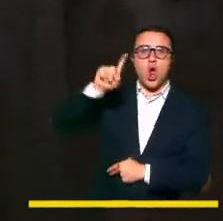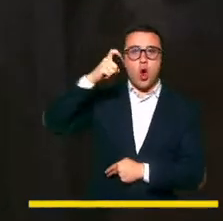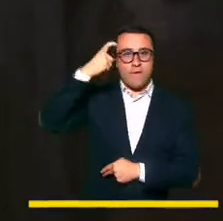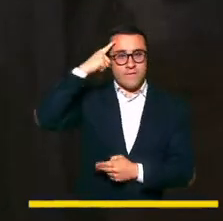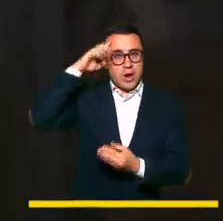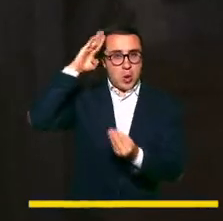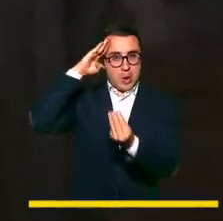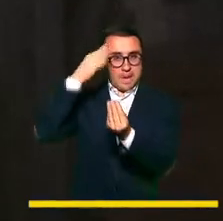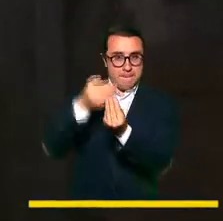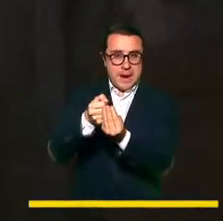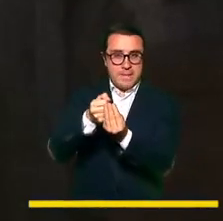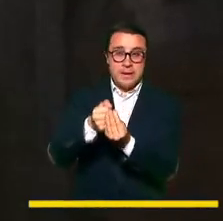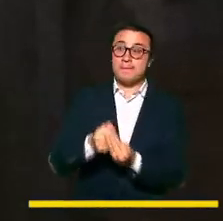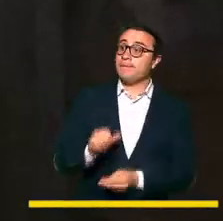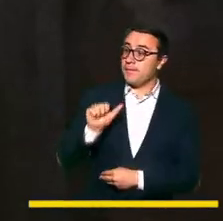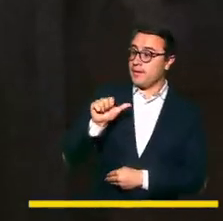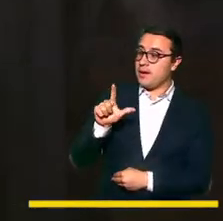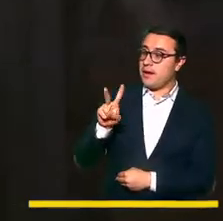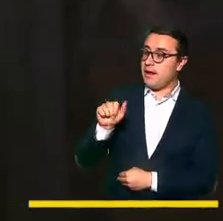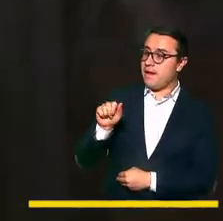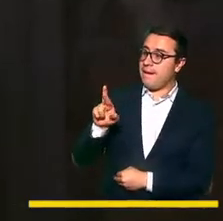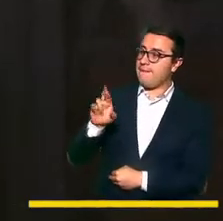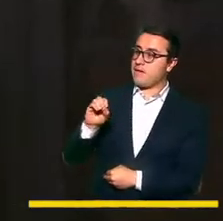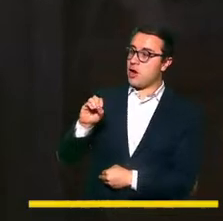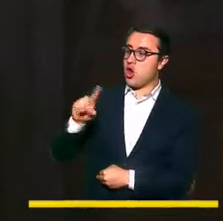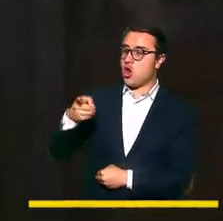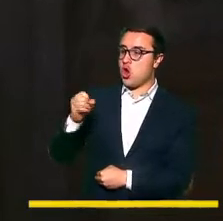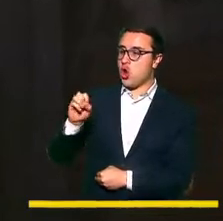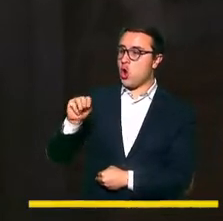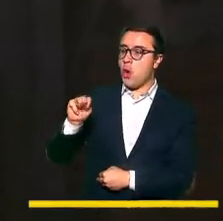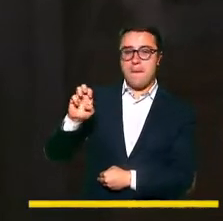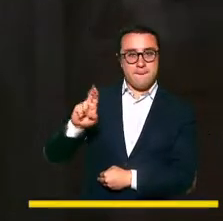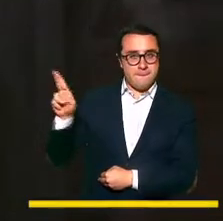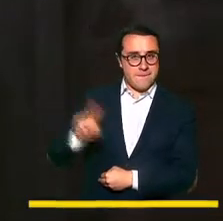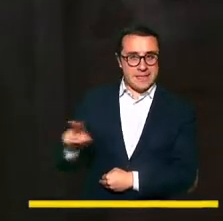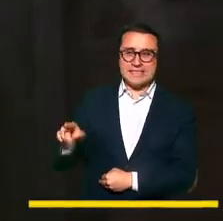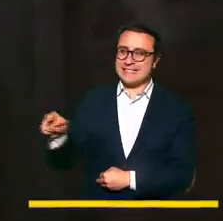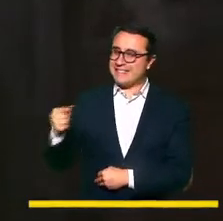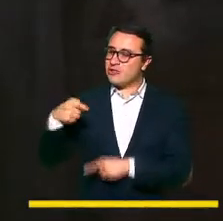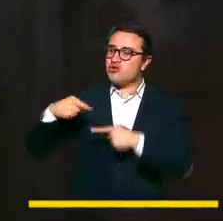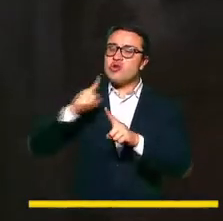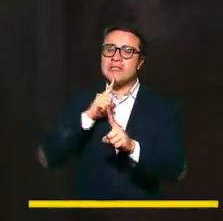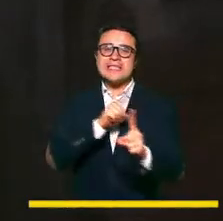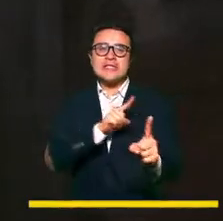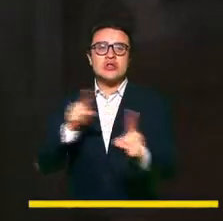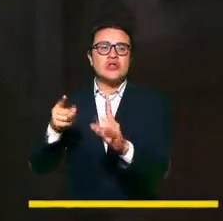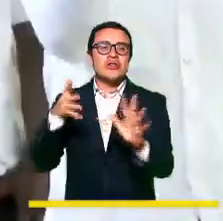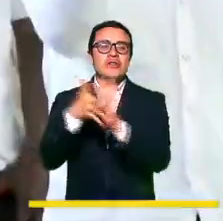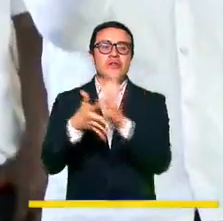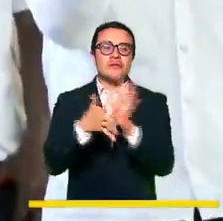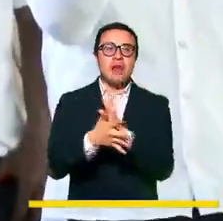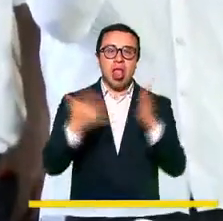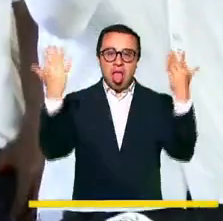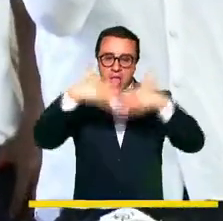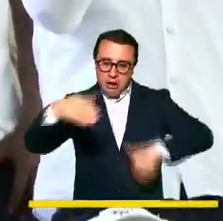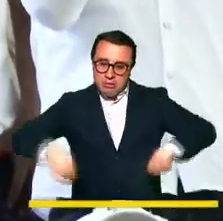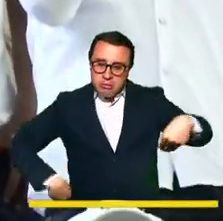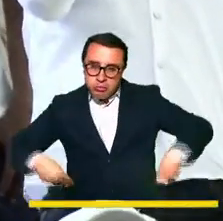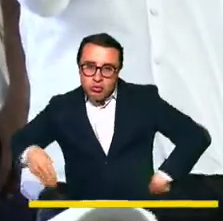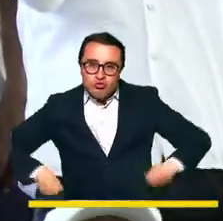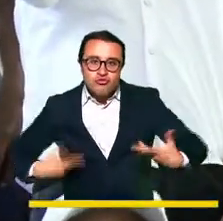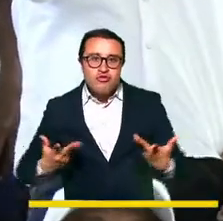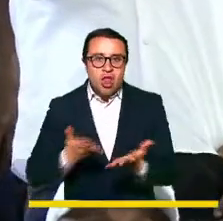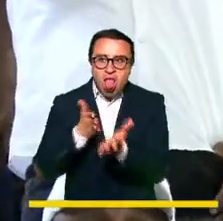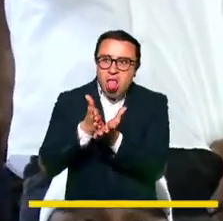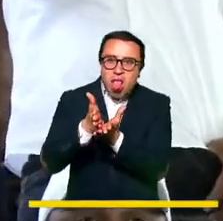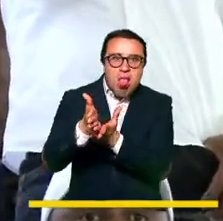Álvaro Gómez Hurtado le decía el régimen de corrupción, de facto, eso no lo decretó nadie, no lo aprobó nadie. El pueblo aprobó, fue